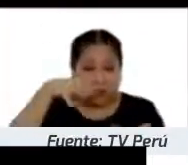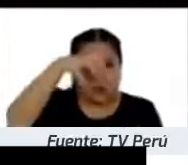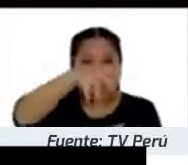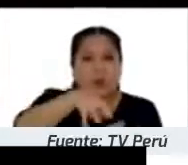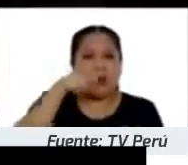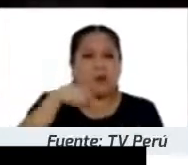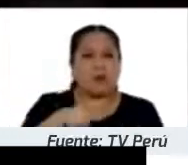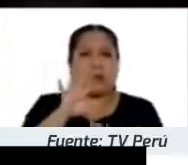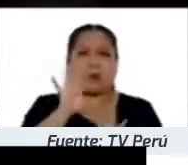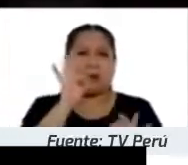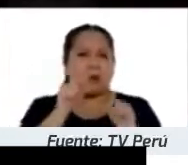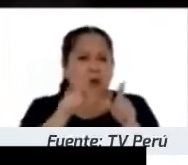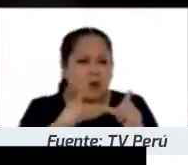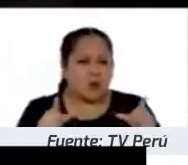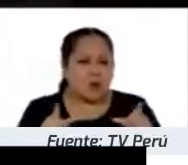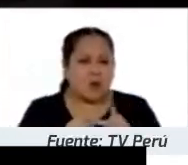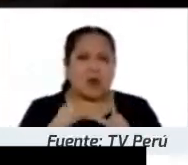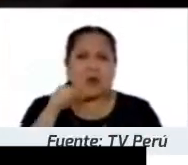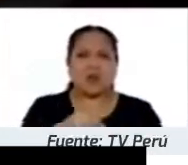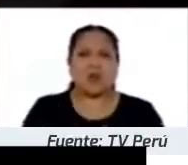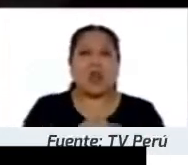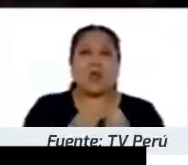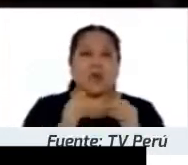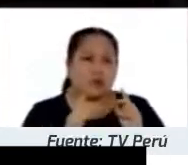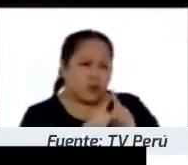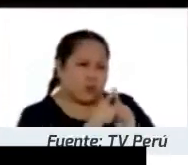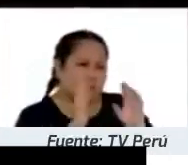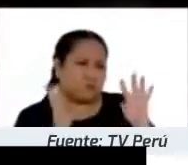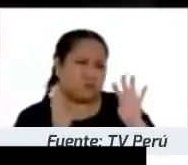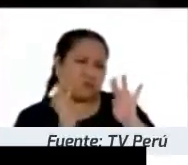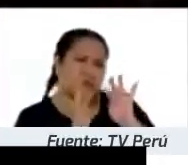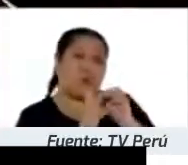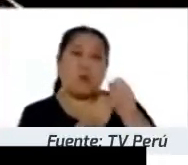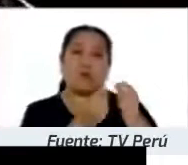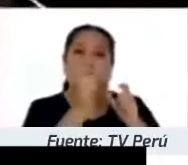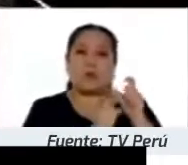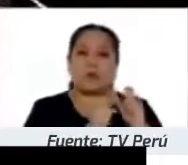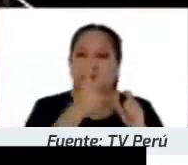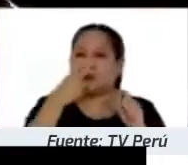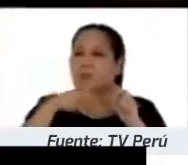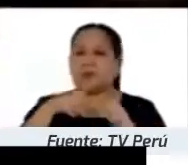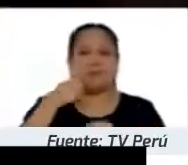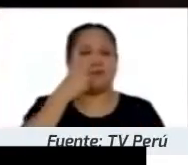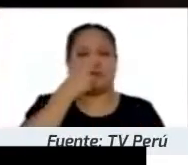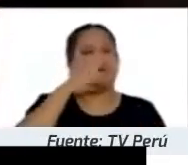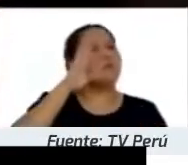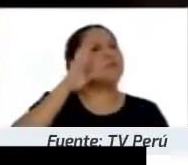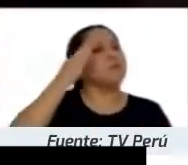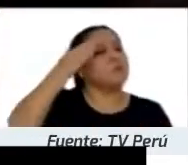y encuentras a los lugares donde hay opulencia y no mira más allá de su nariz.